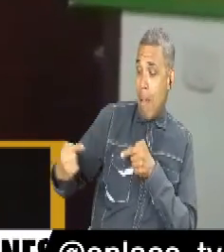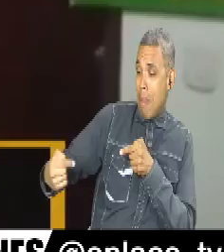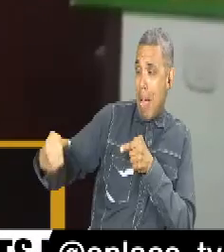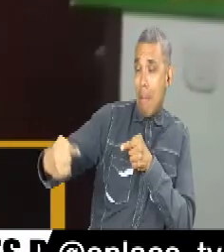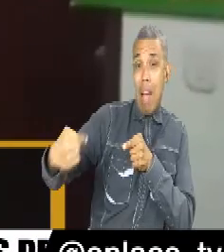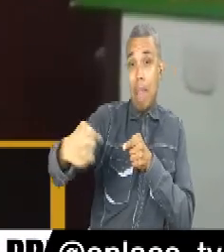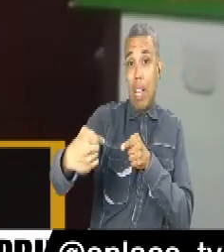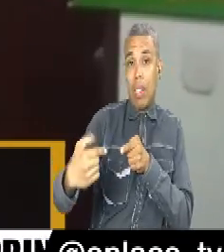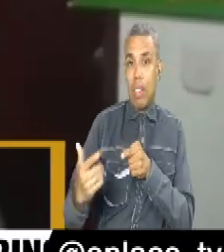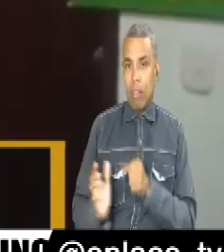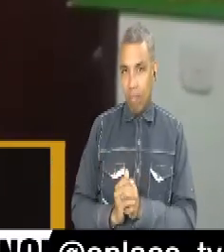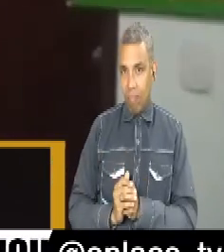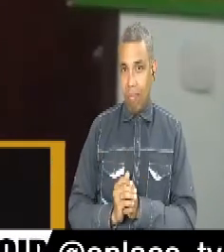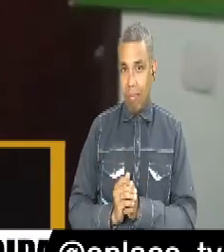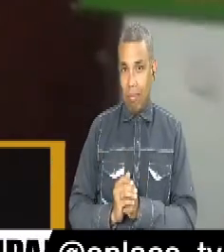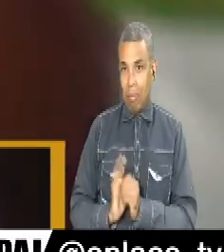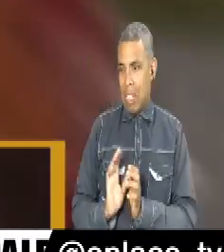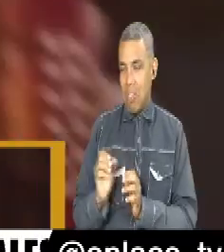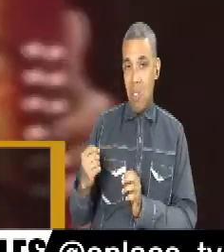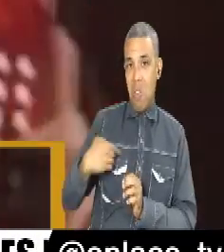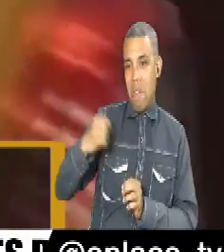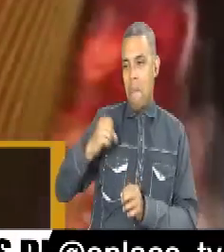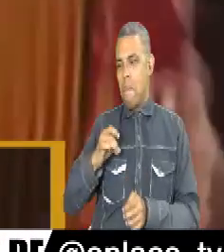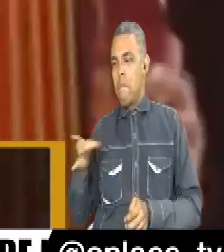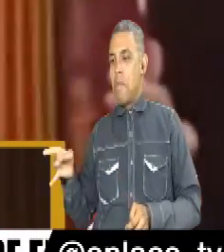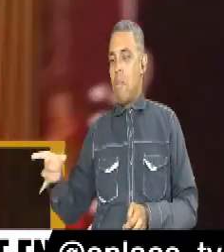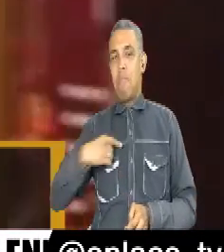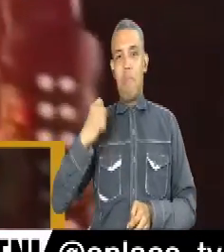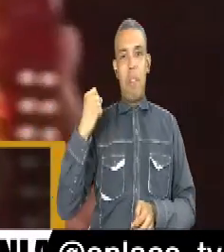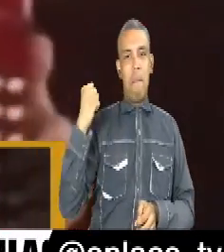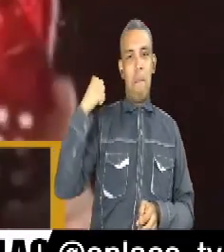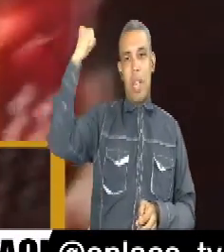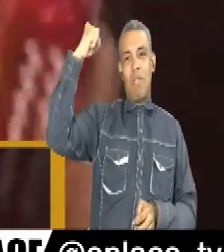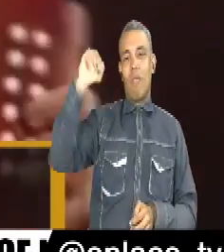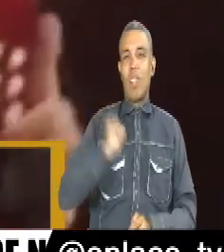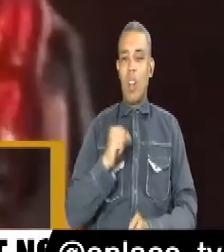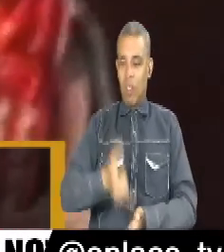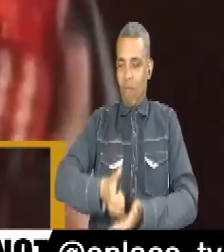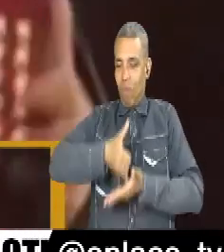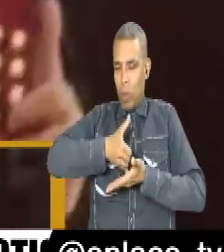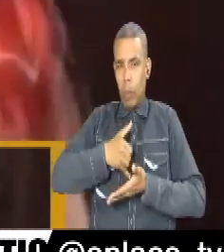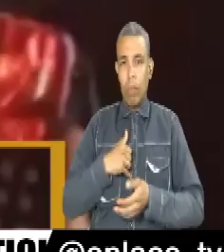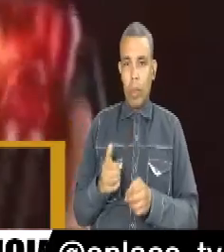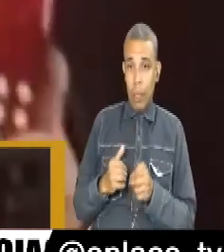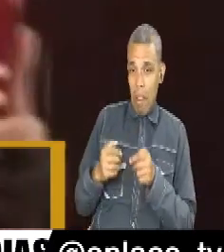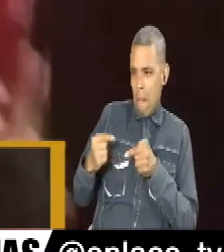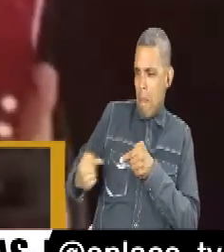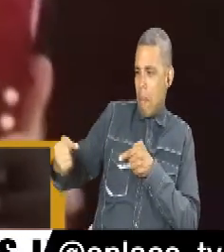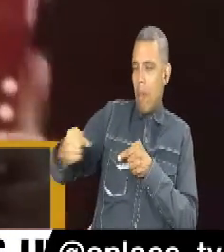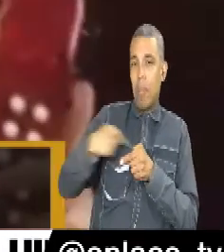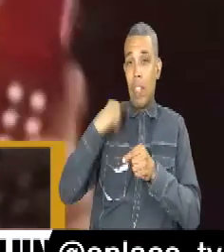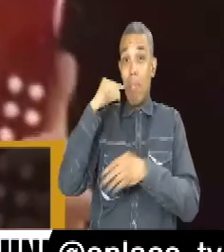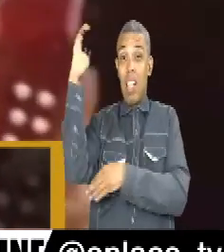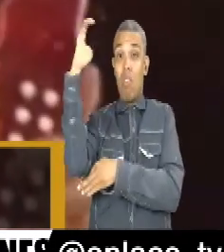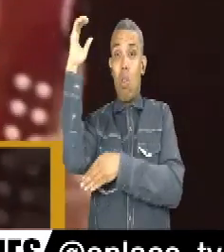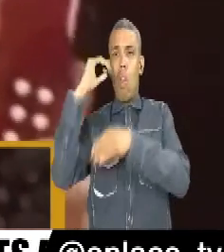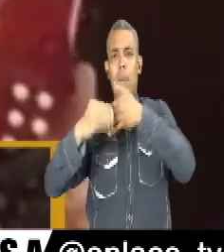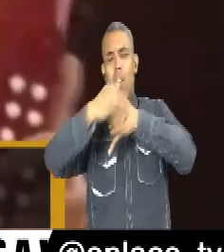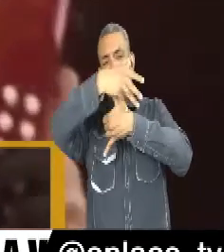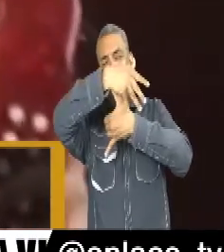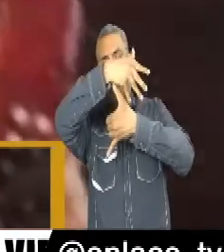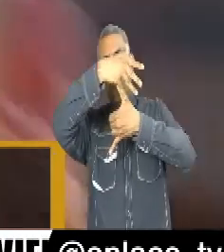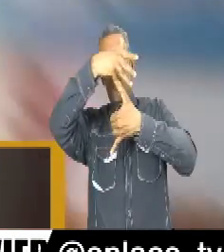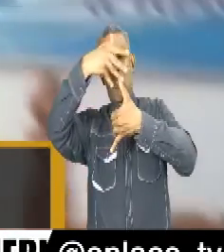y pues ocupé el primer puesto. El Pollito, como se le conoce a Robles Peña, le ganó a competidores de la costa caribe, hecho que le da mayor brillo a su